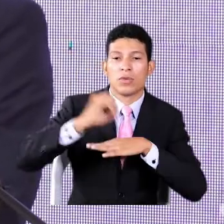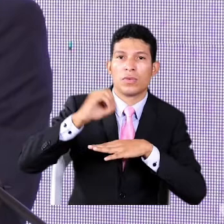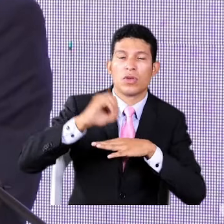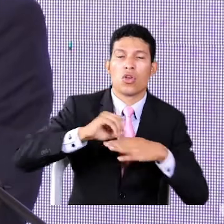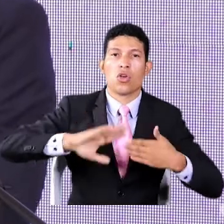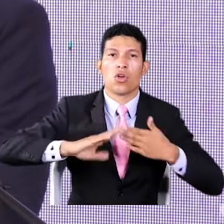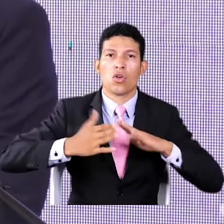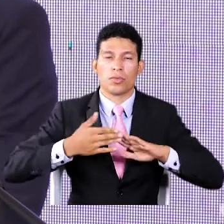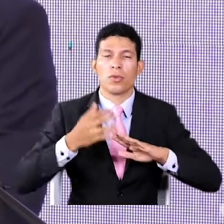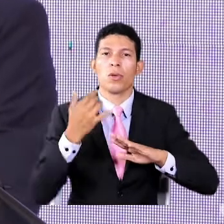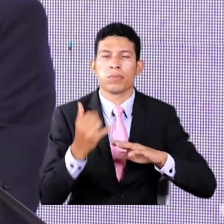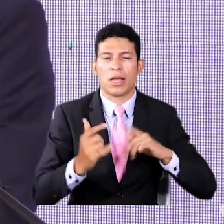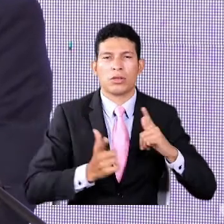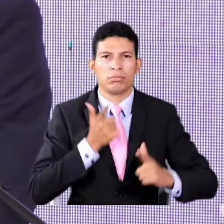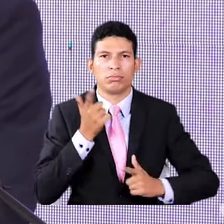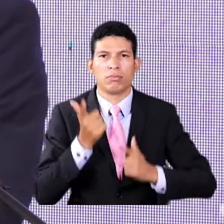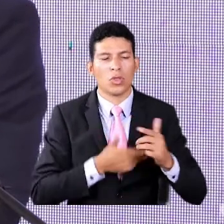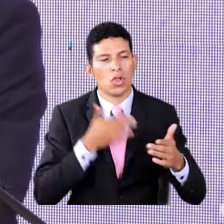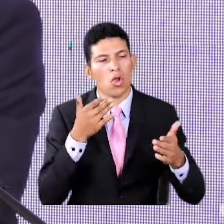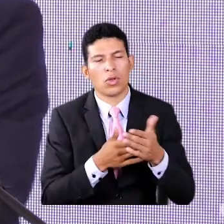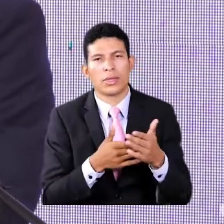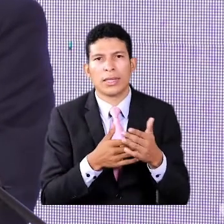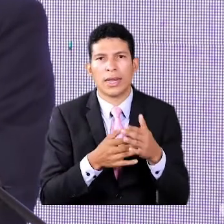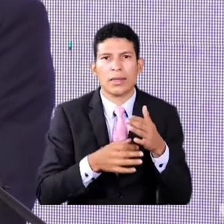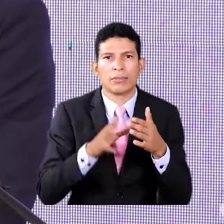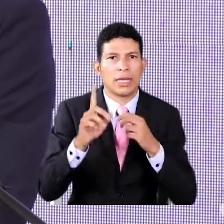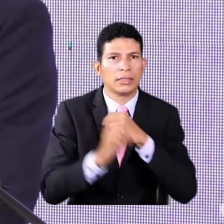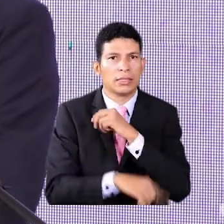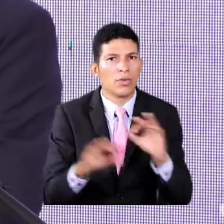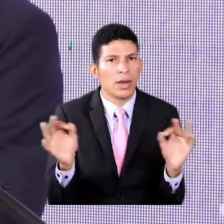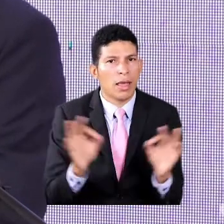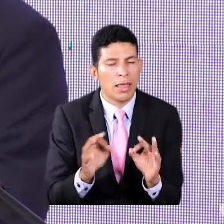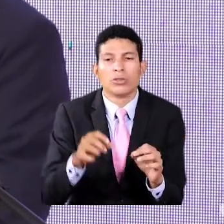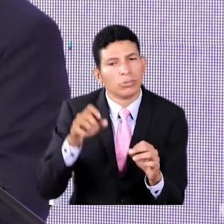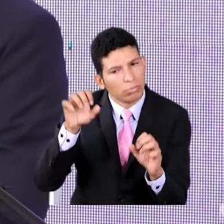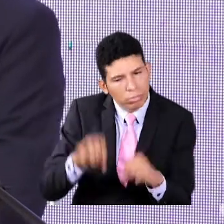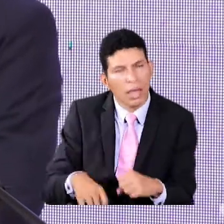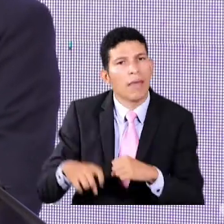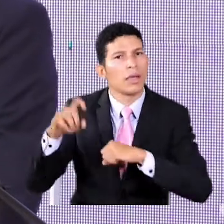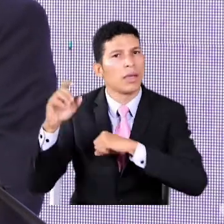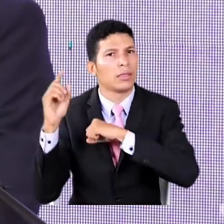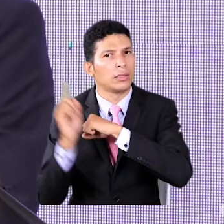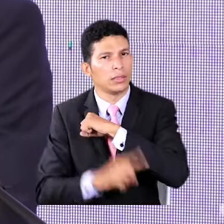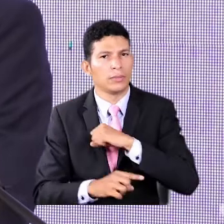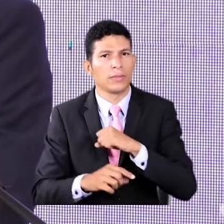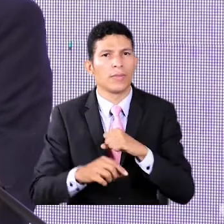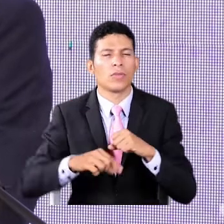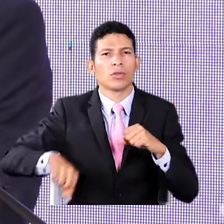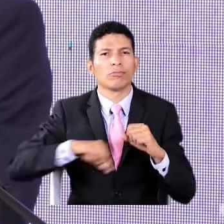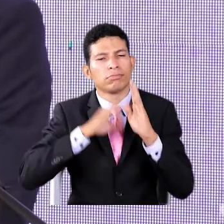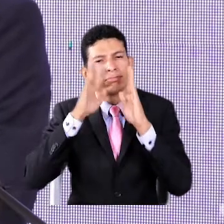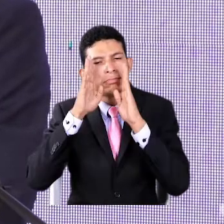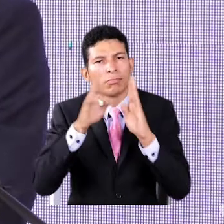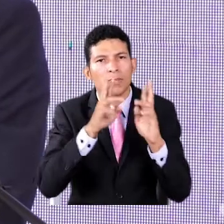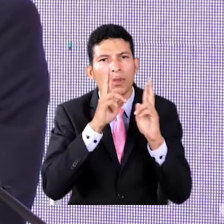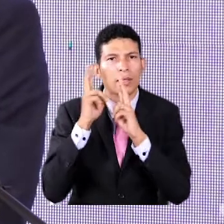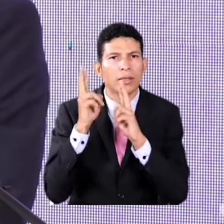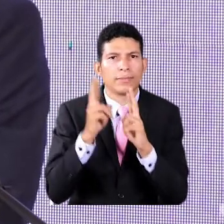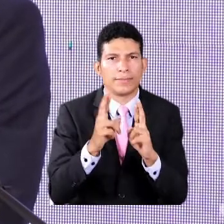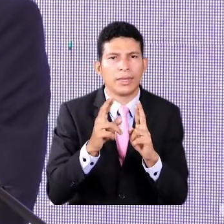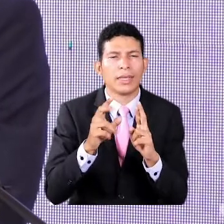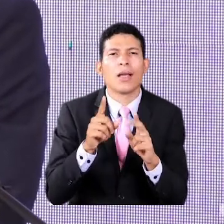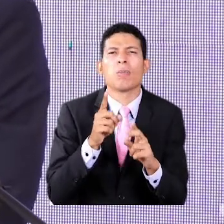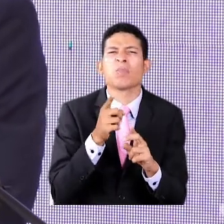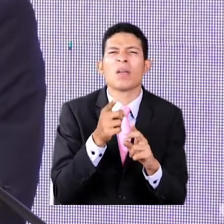que luchan contra la impunidad estos espacios de escucha y reconocimiento constituyen una oportunidad